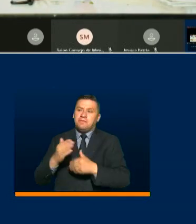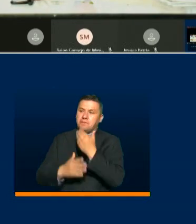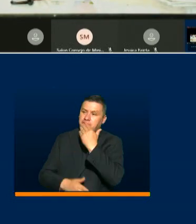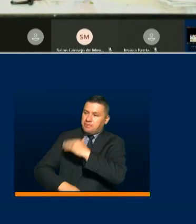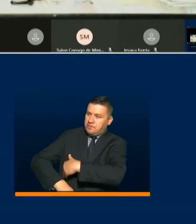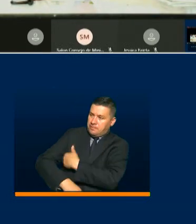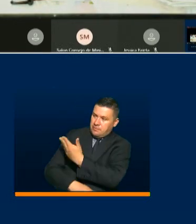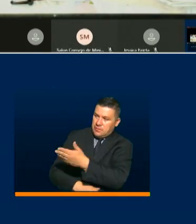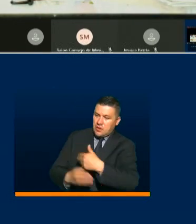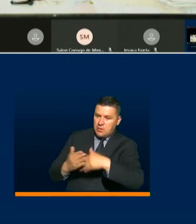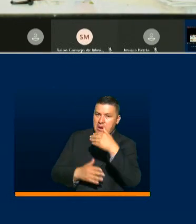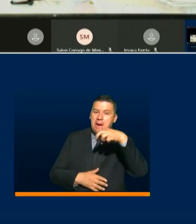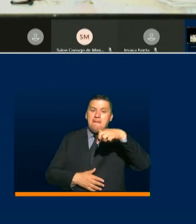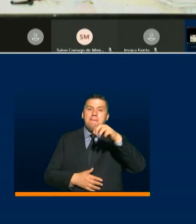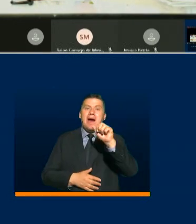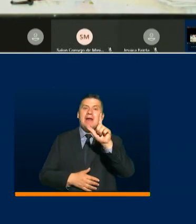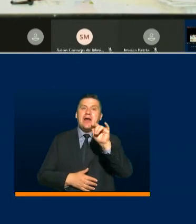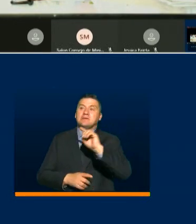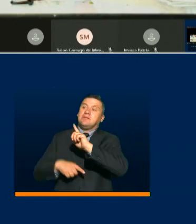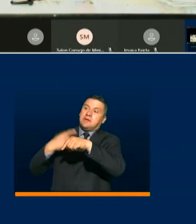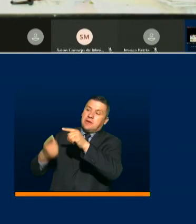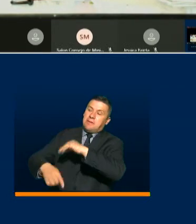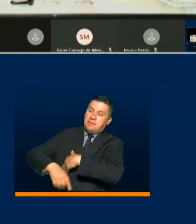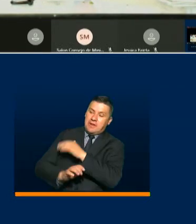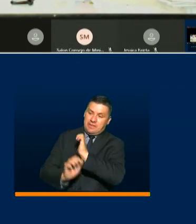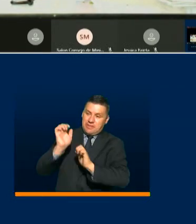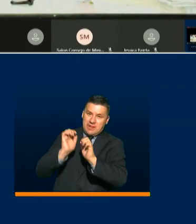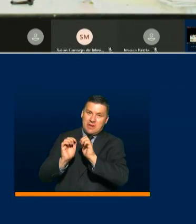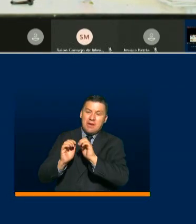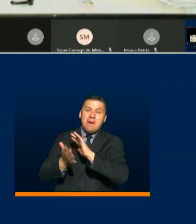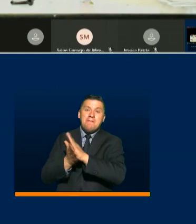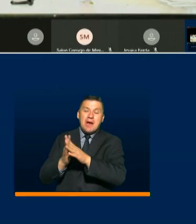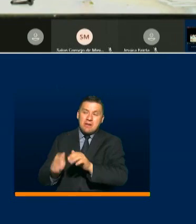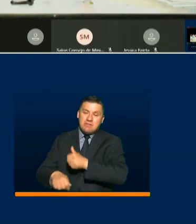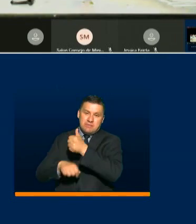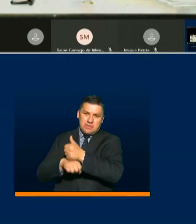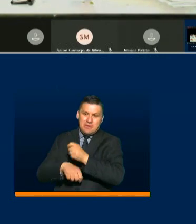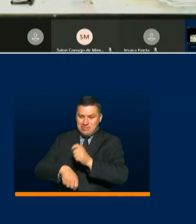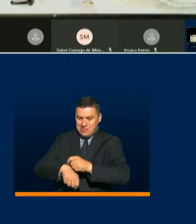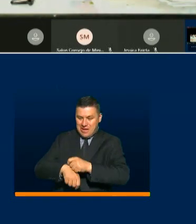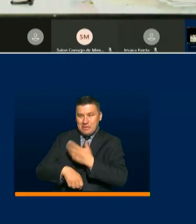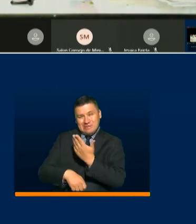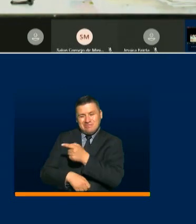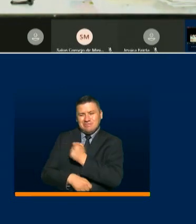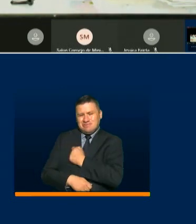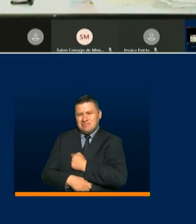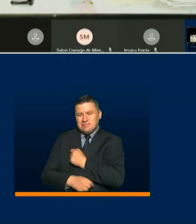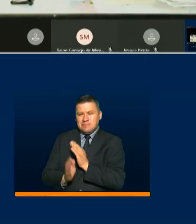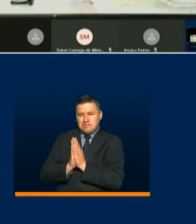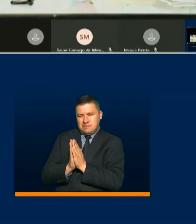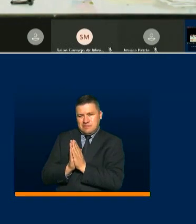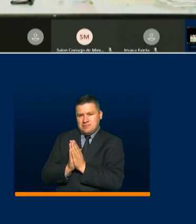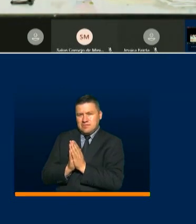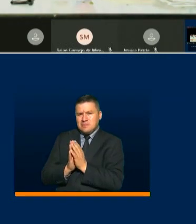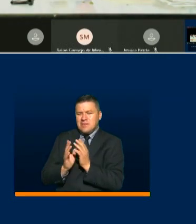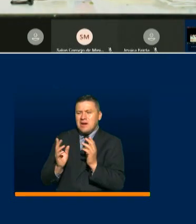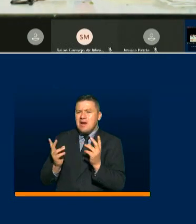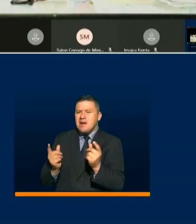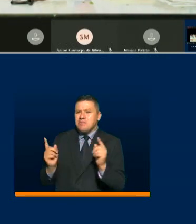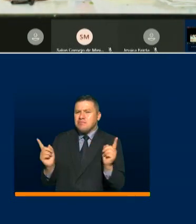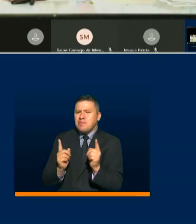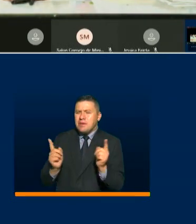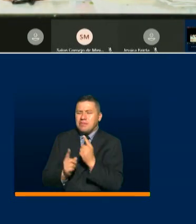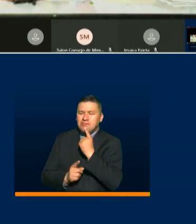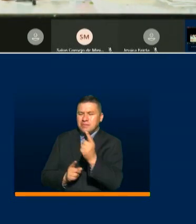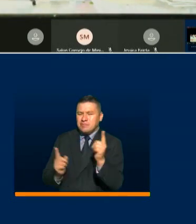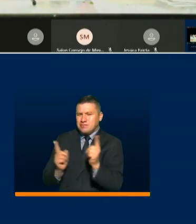ministro Palacios, para la intervención también del ministro de Defensa y el alto comisionado. Estamos contra el tiempo, entonces les pido que hagamos un balance muy rápido de